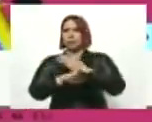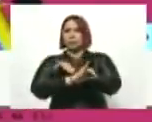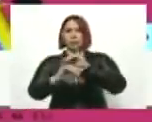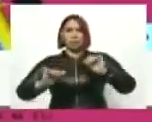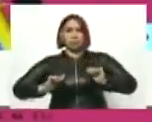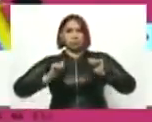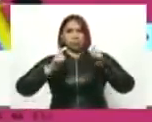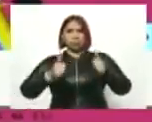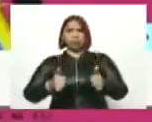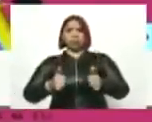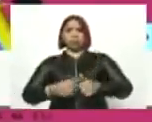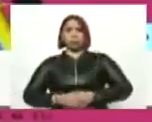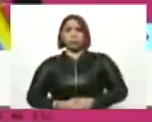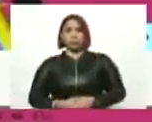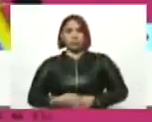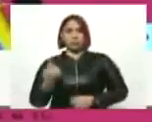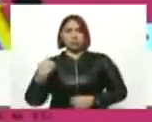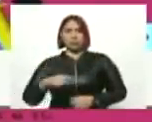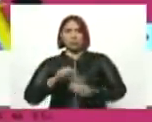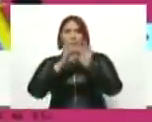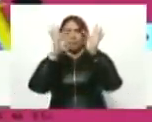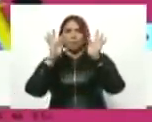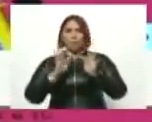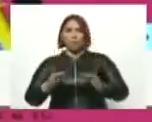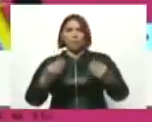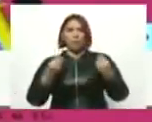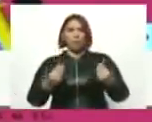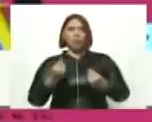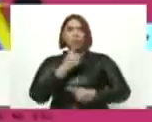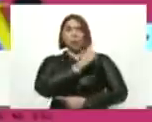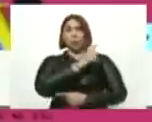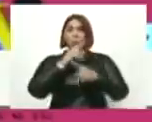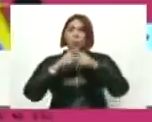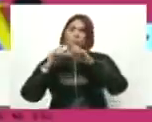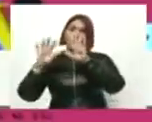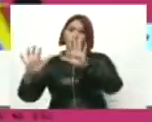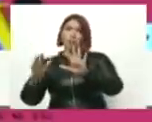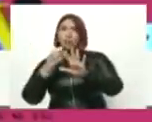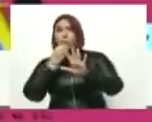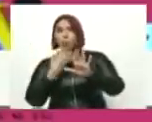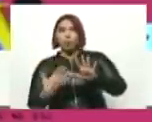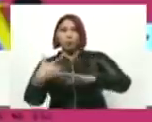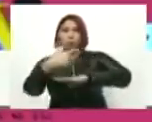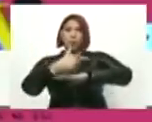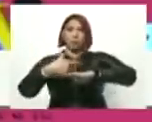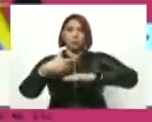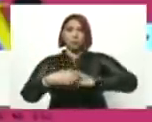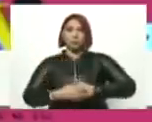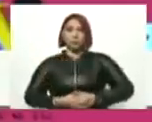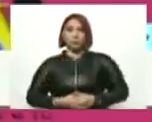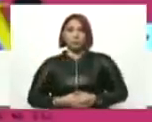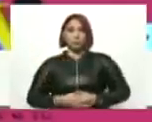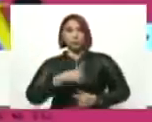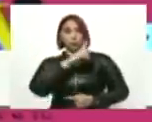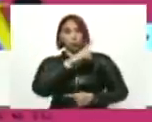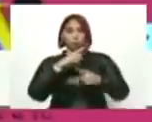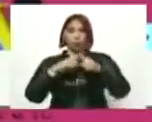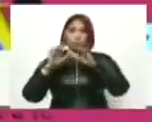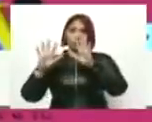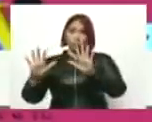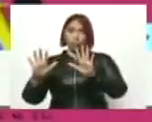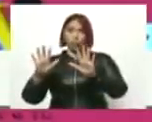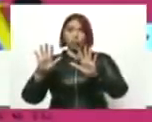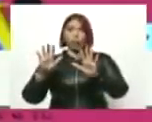comenzado a tener forma, como es el 1x10 para el buen gobierno. Si el 1x10 sirve para